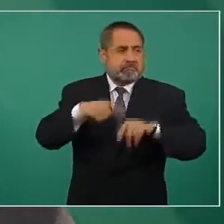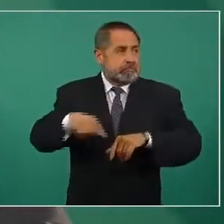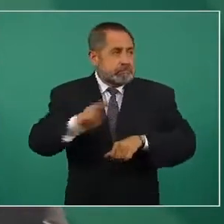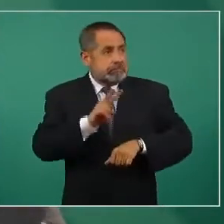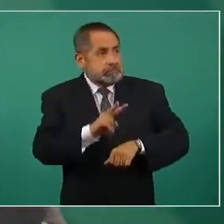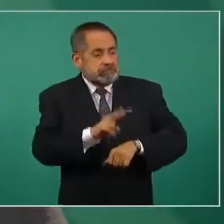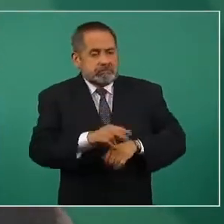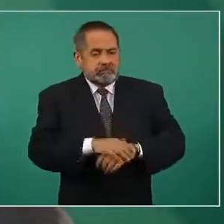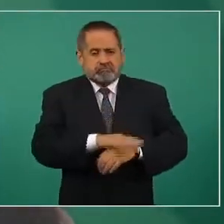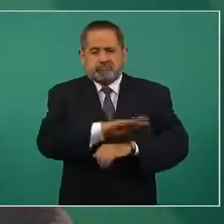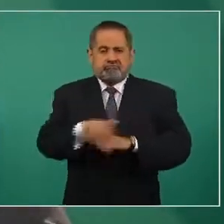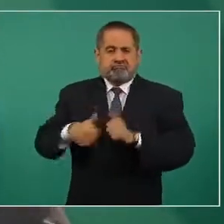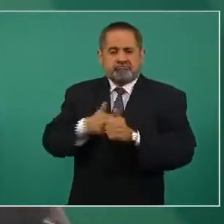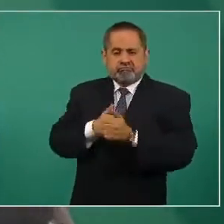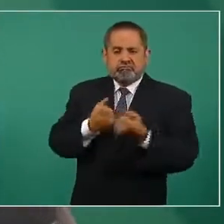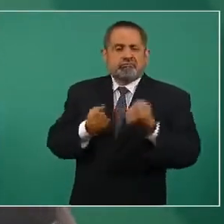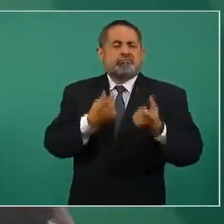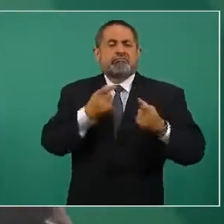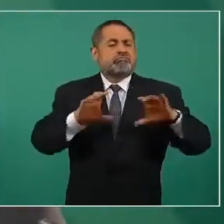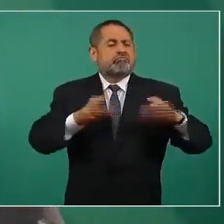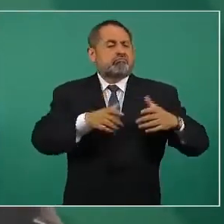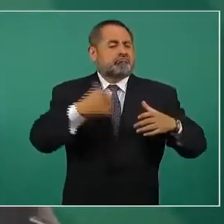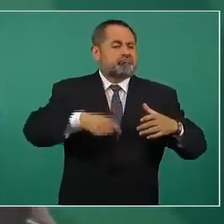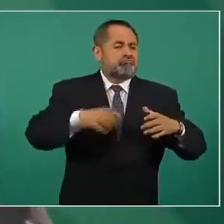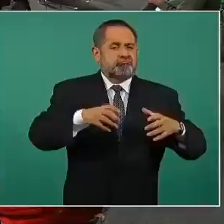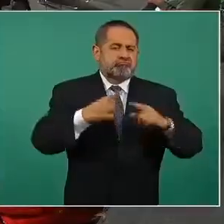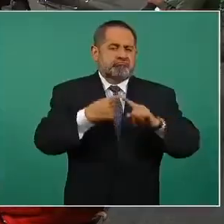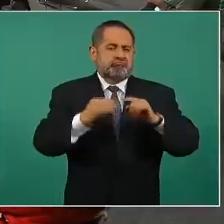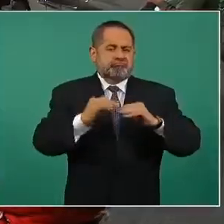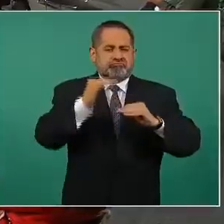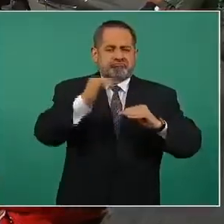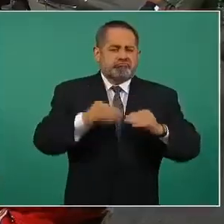y el respaldo de ciertos sectores de clase media.